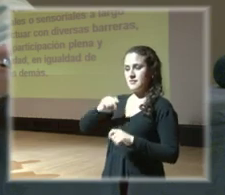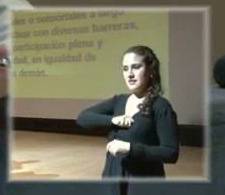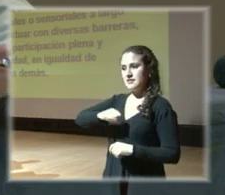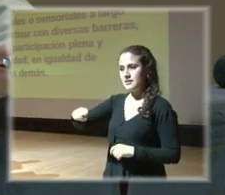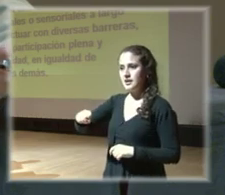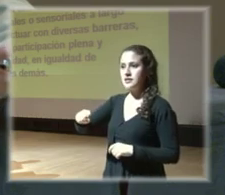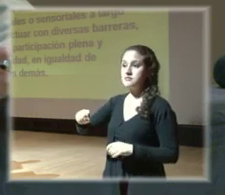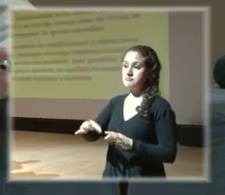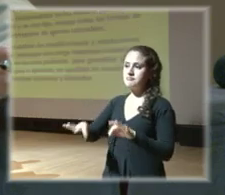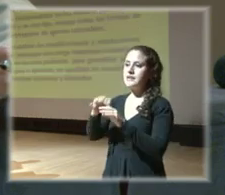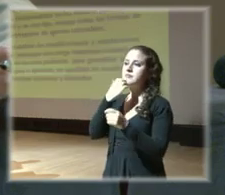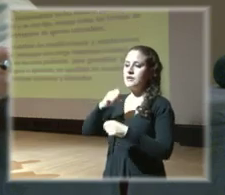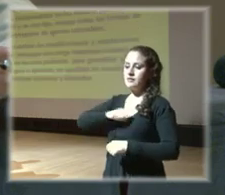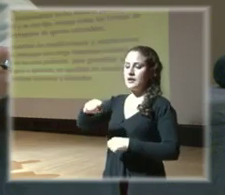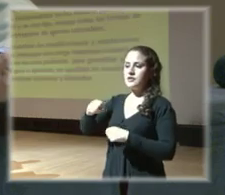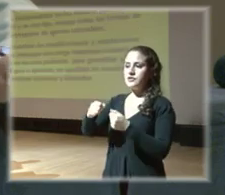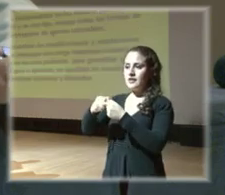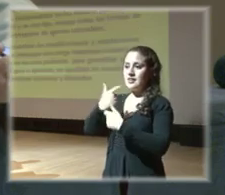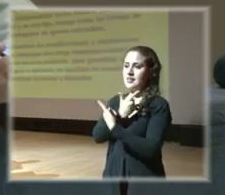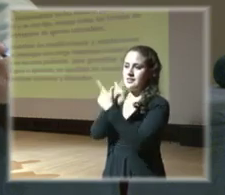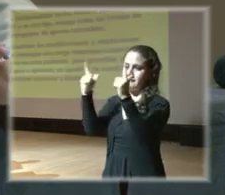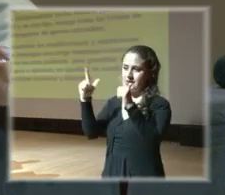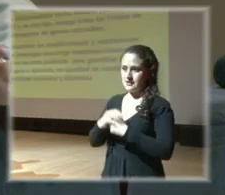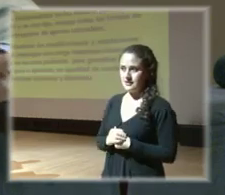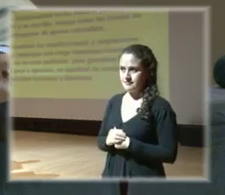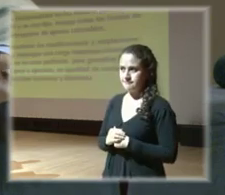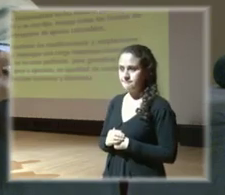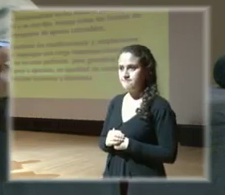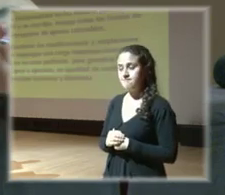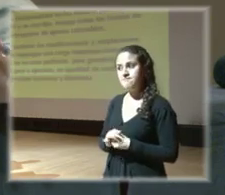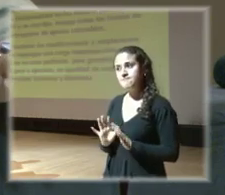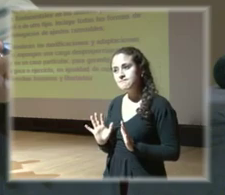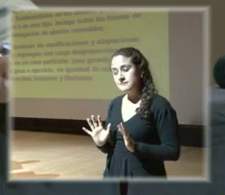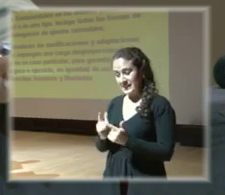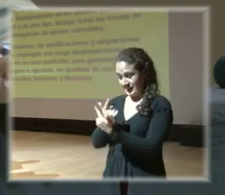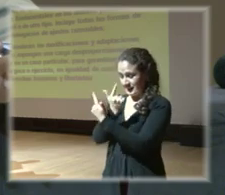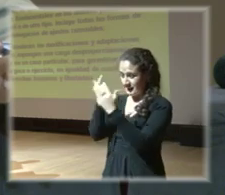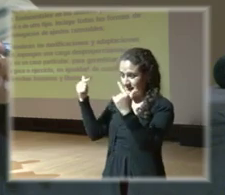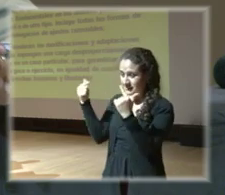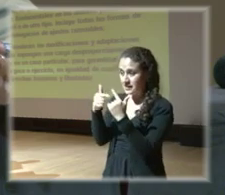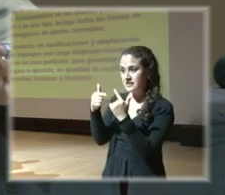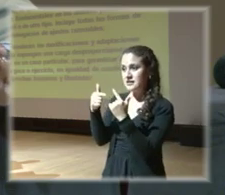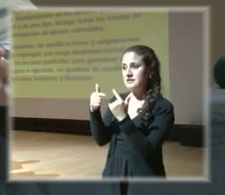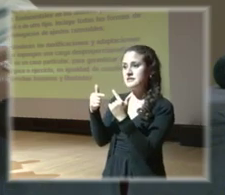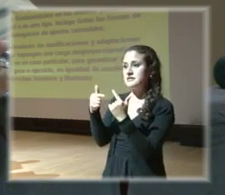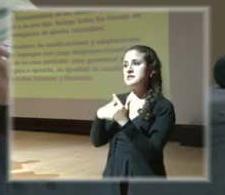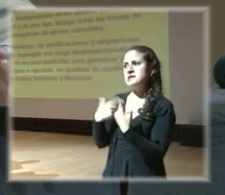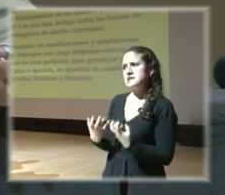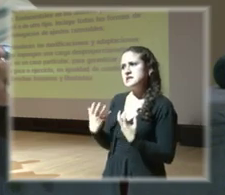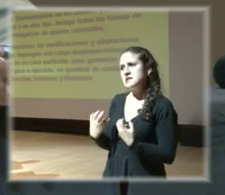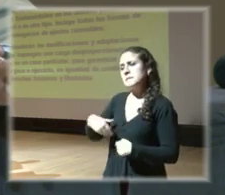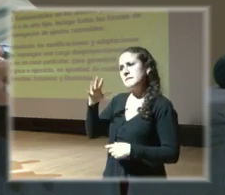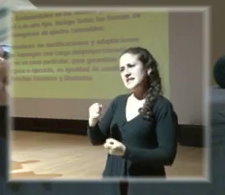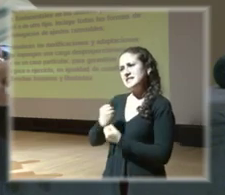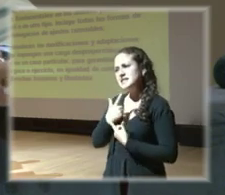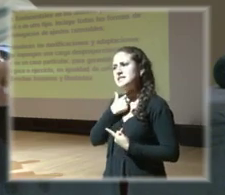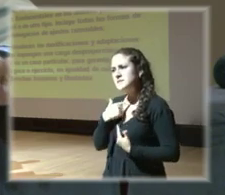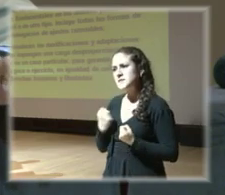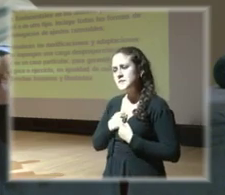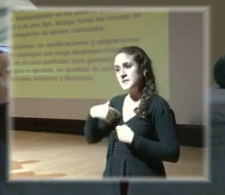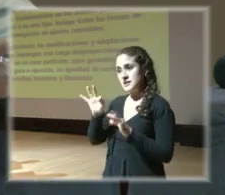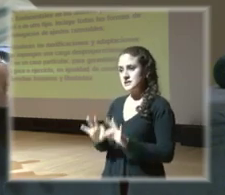la libertad, y que al final tal vez la libertad es uno de los derechos que más apreciamos, ¿no? Tal vez es uno de los más